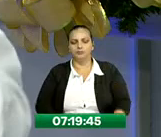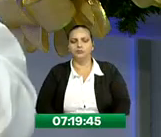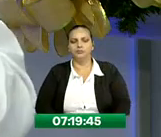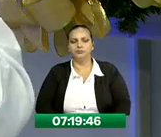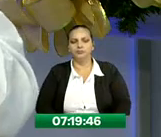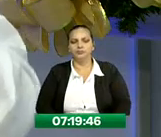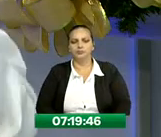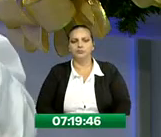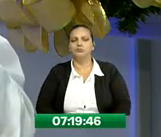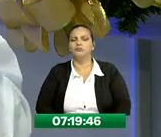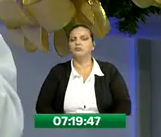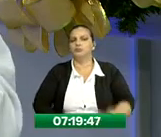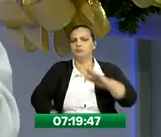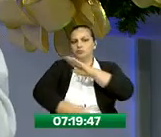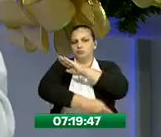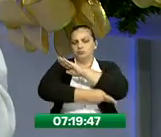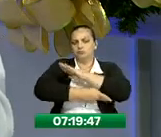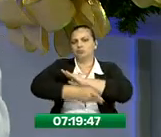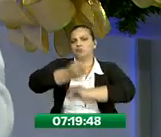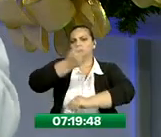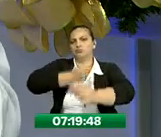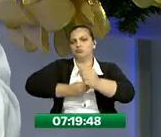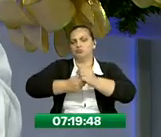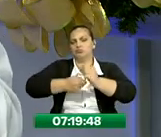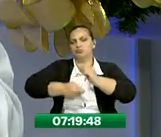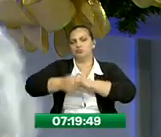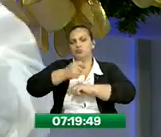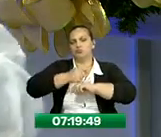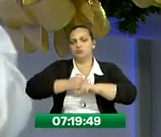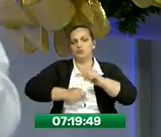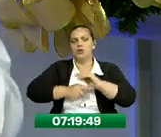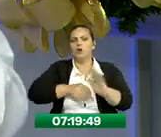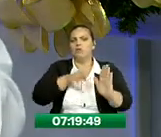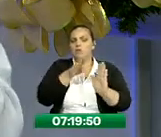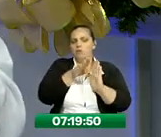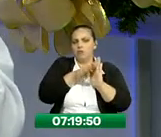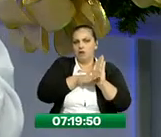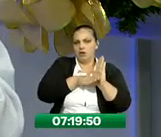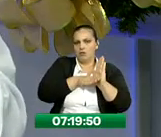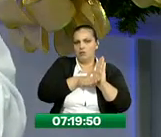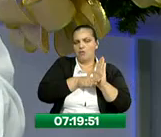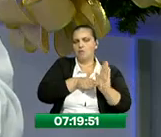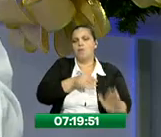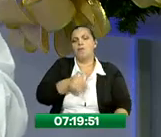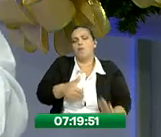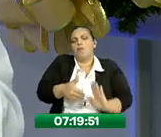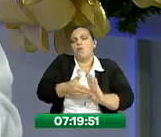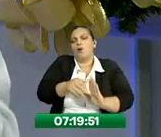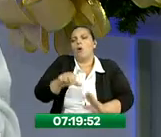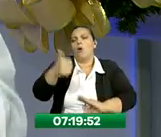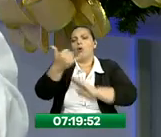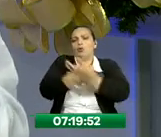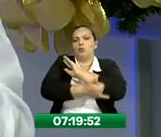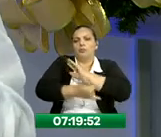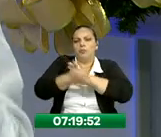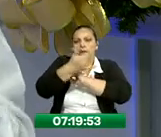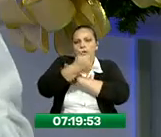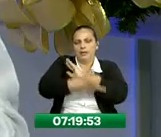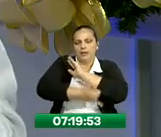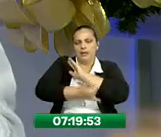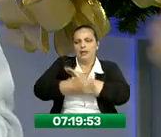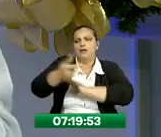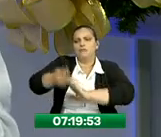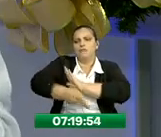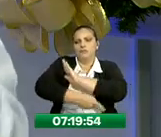ecuatoriano sea por debajo del marcador de precios internacionales. Es decir, esas son, por decir algo en líneas gruesas, las cuatro reglas